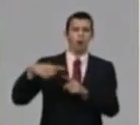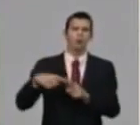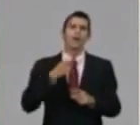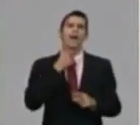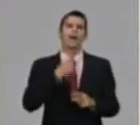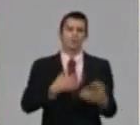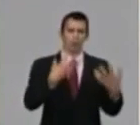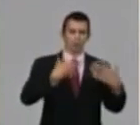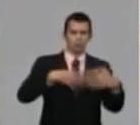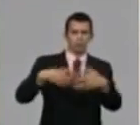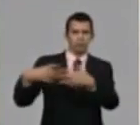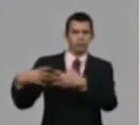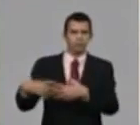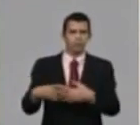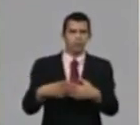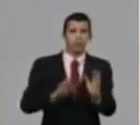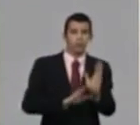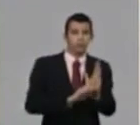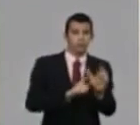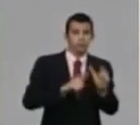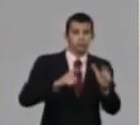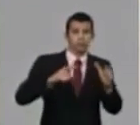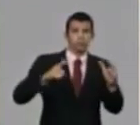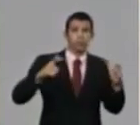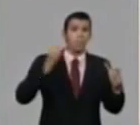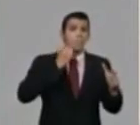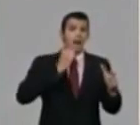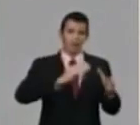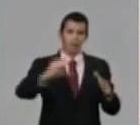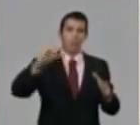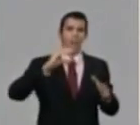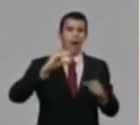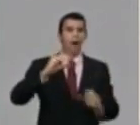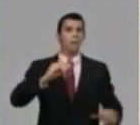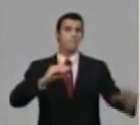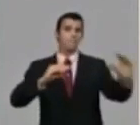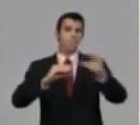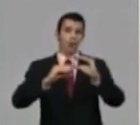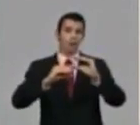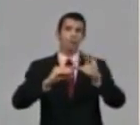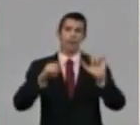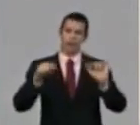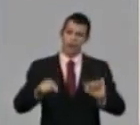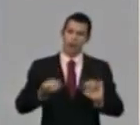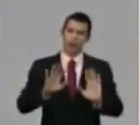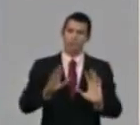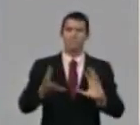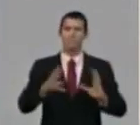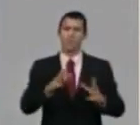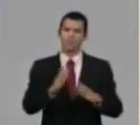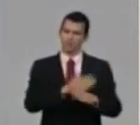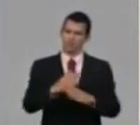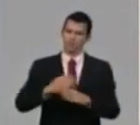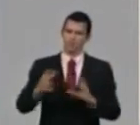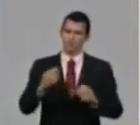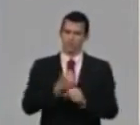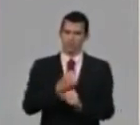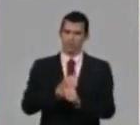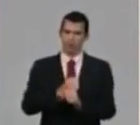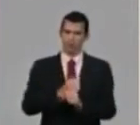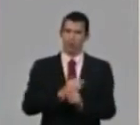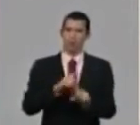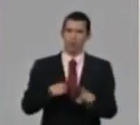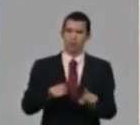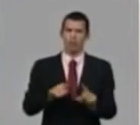por concepto de perfeccionamiento empresarial, o que tenga un pago por resultado, que en ningún caso concurre cuando el trabajador lo que está percibiendo es precisamente